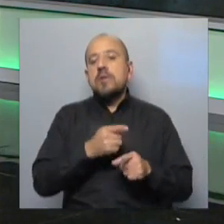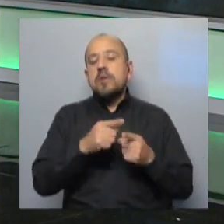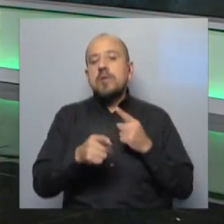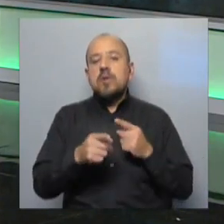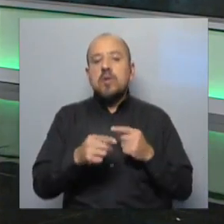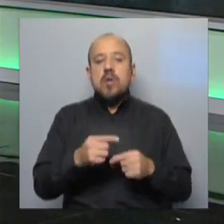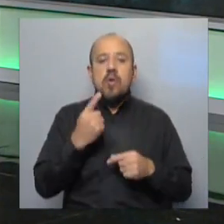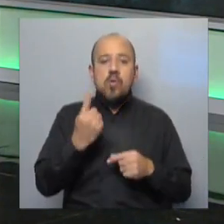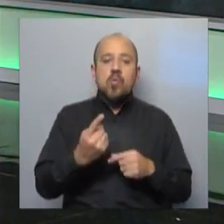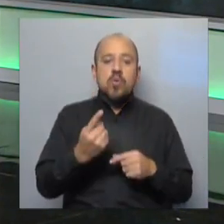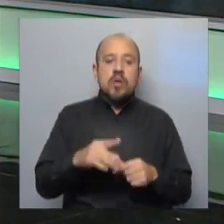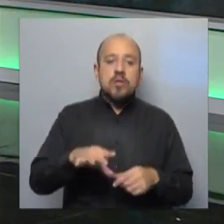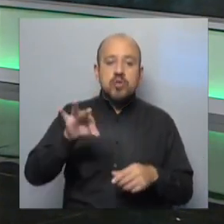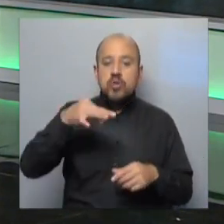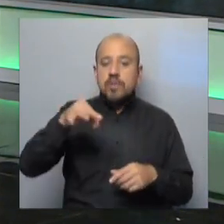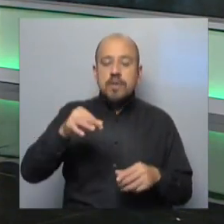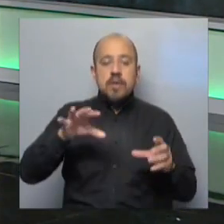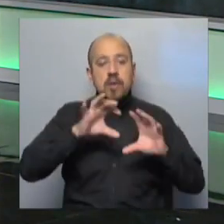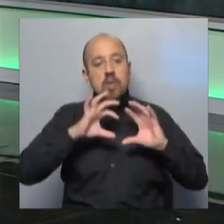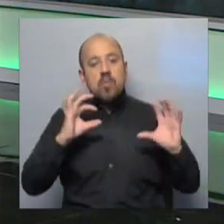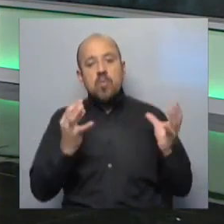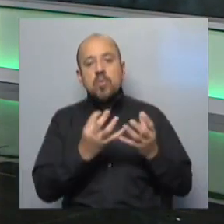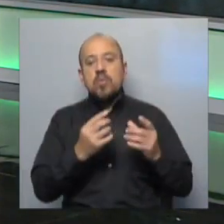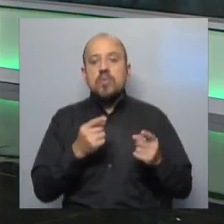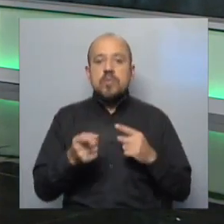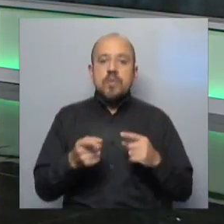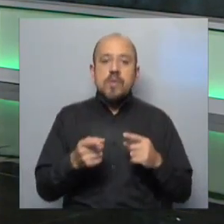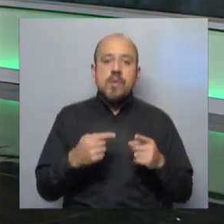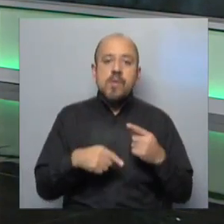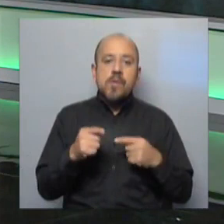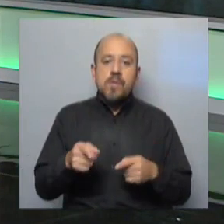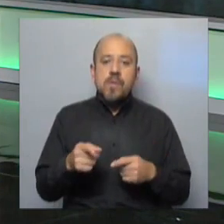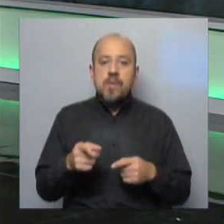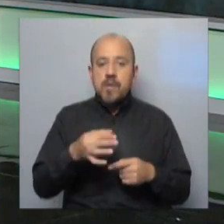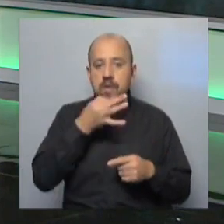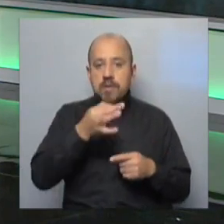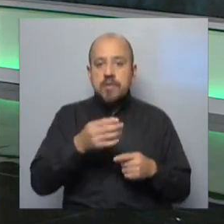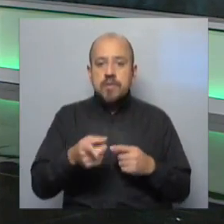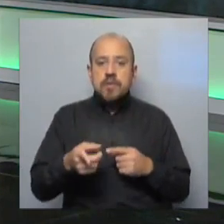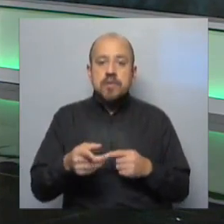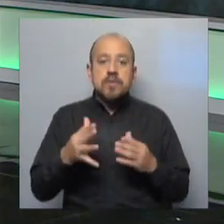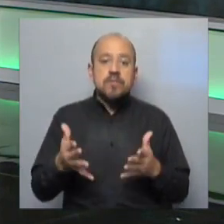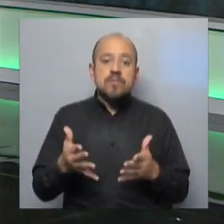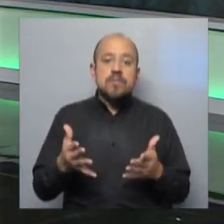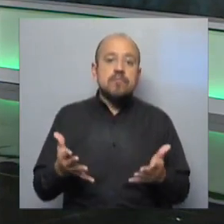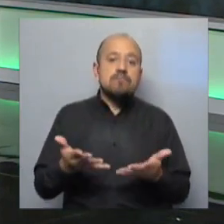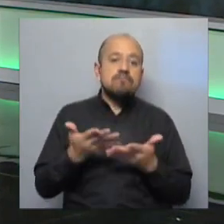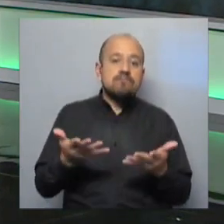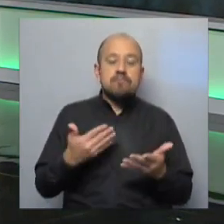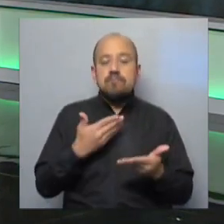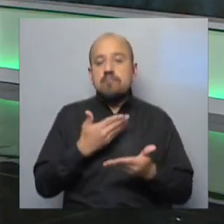una sola tierra y que pretende destacar la necesidad de llevar una existencia más